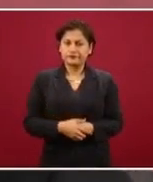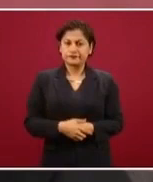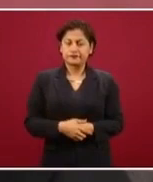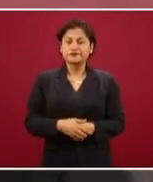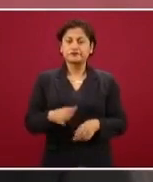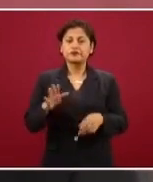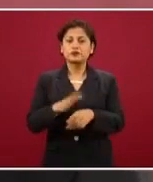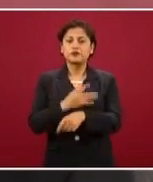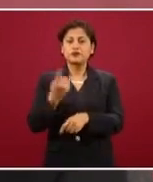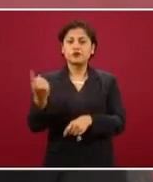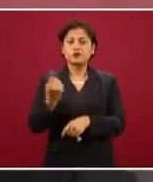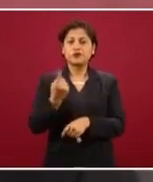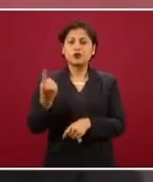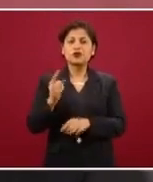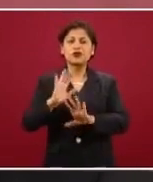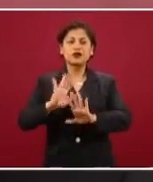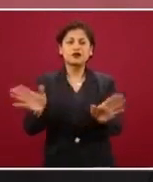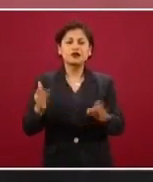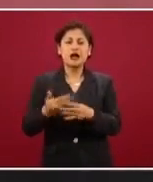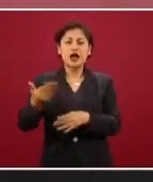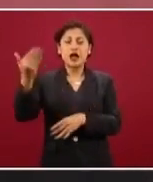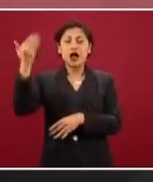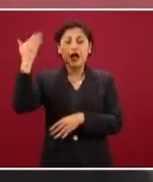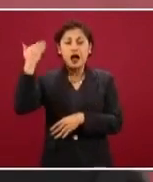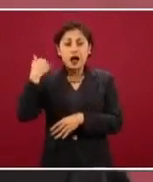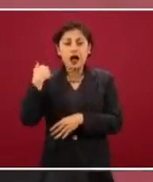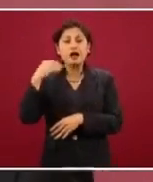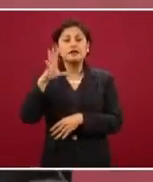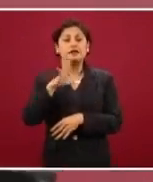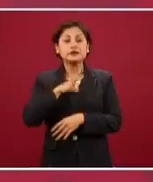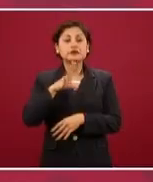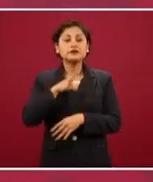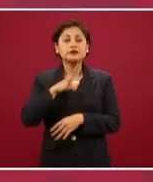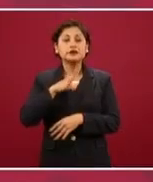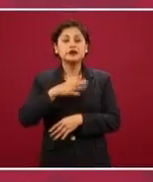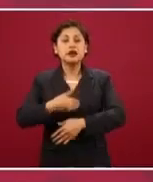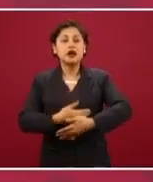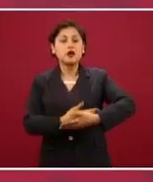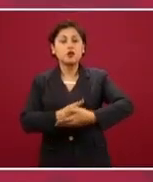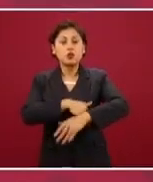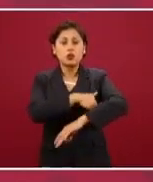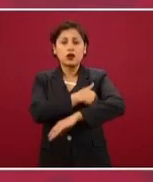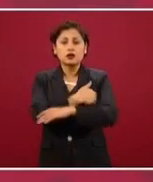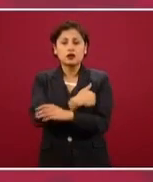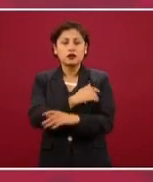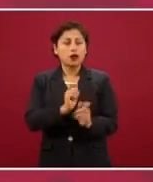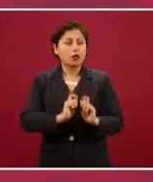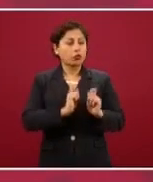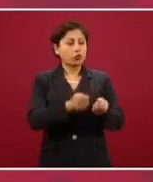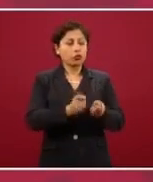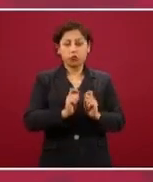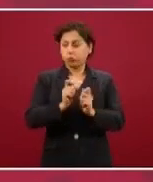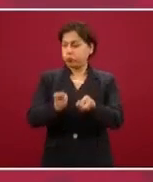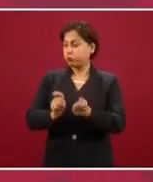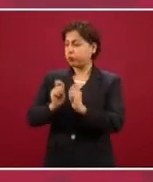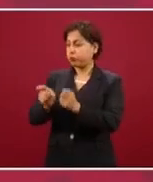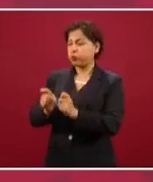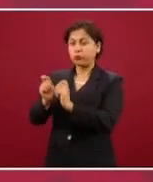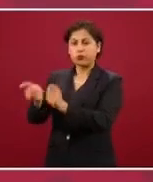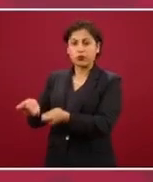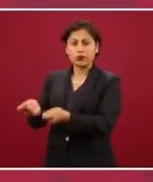Porque habían creado un sistema de estancias infantiles en donde se